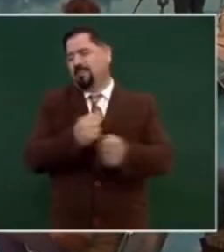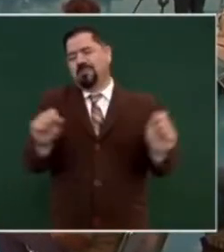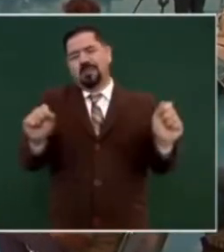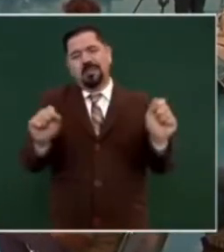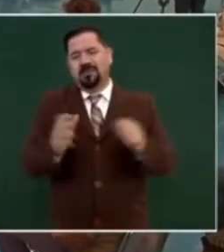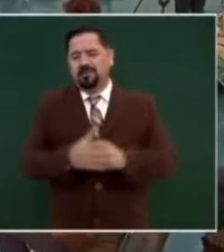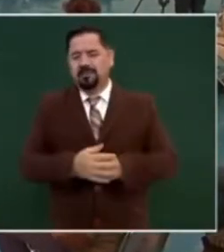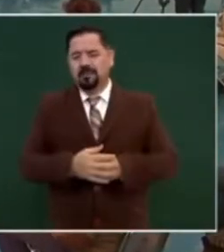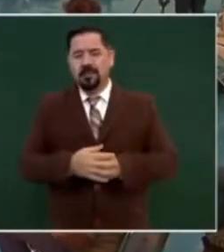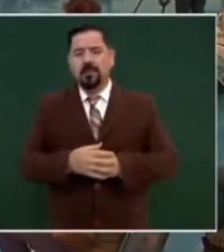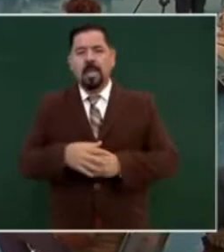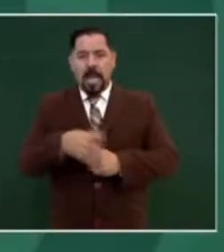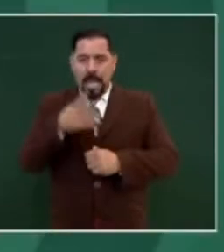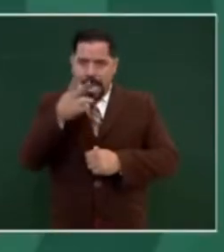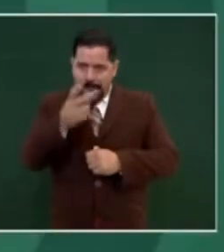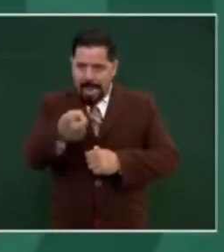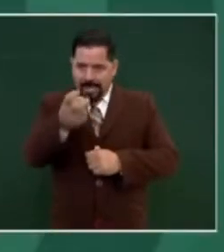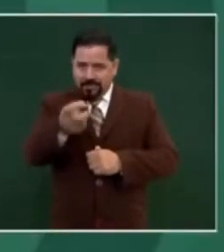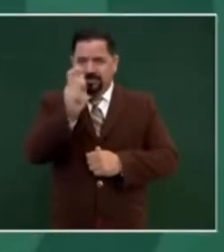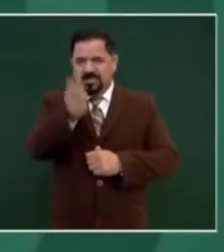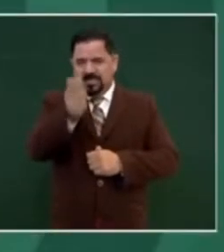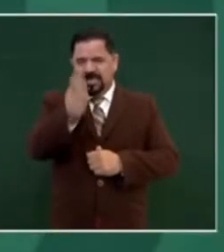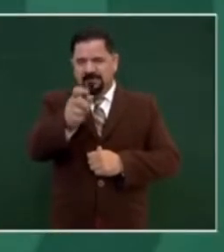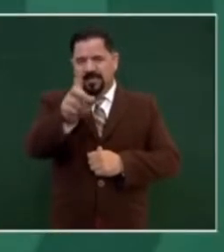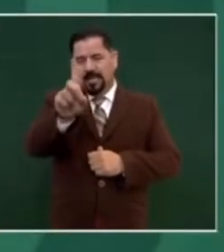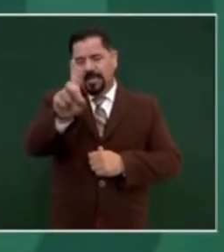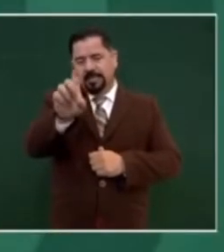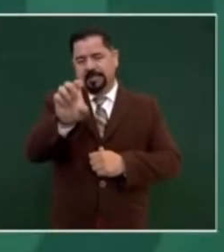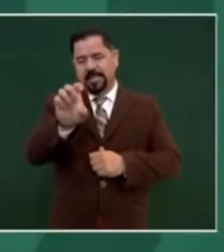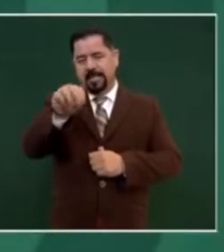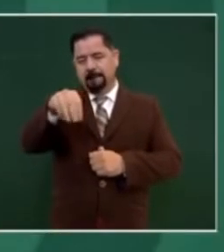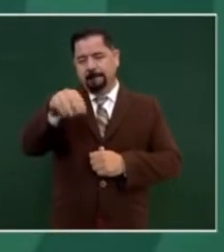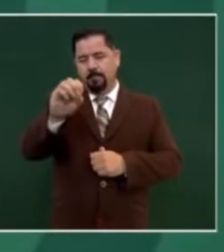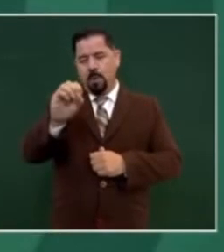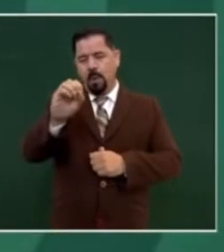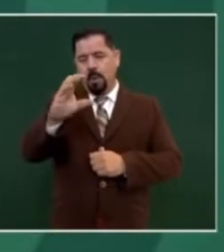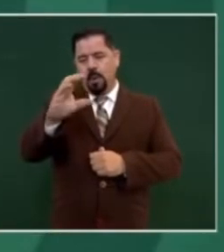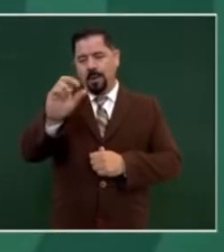la democracia pues es pluralidad es